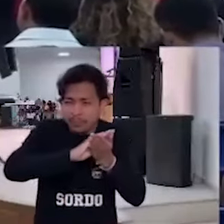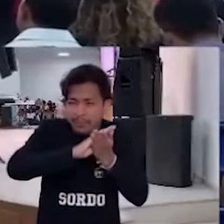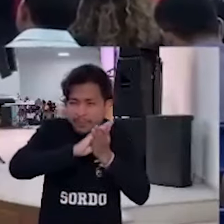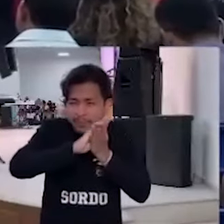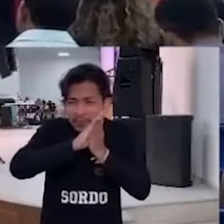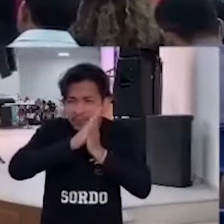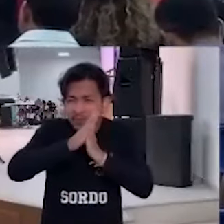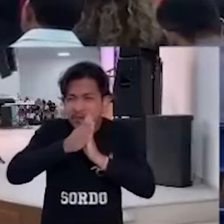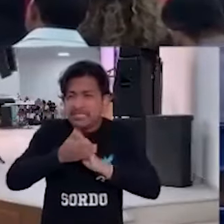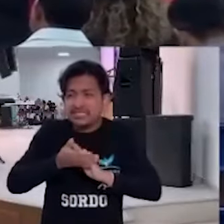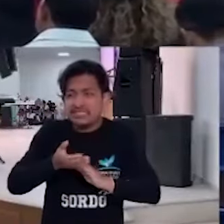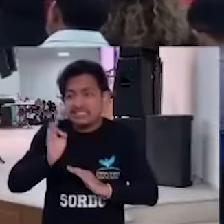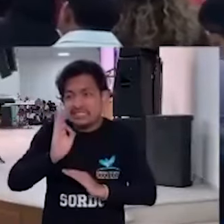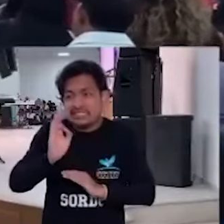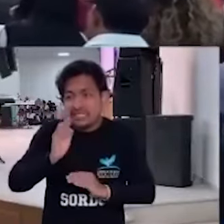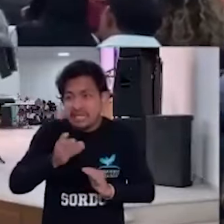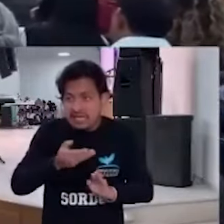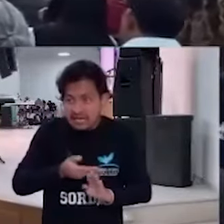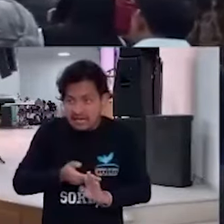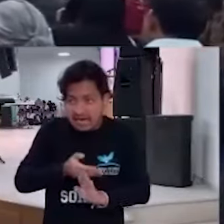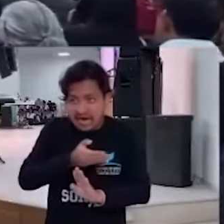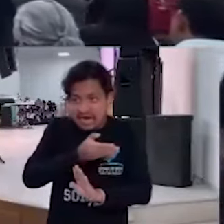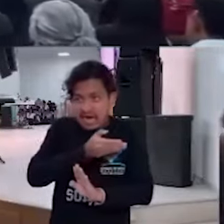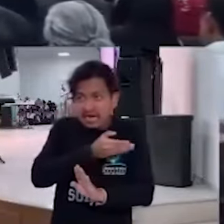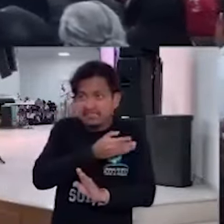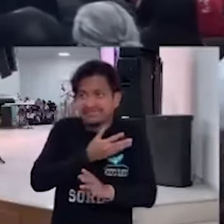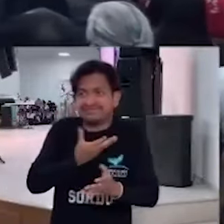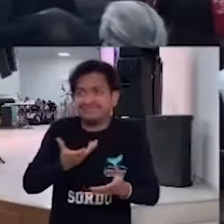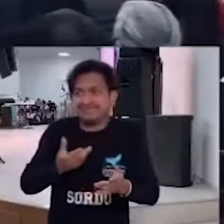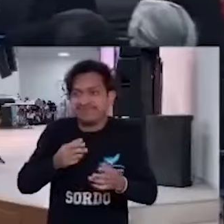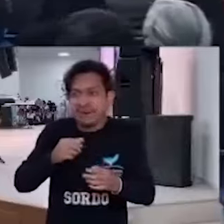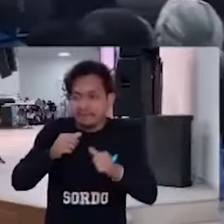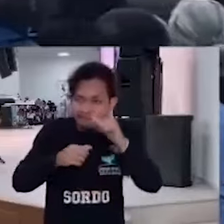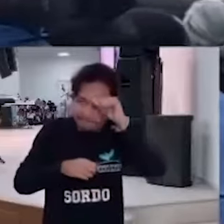situación. Y un candado que podemos poner es el siguiente: